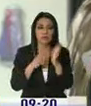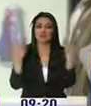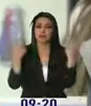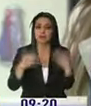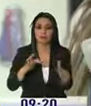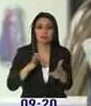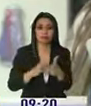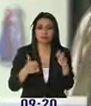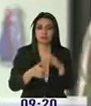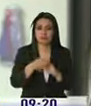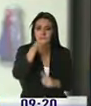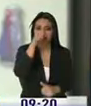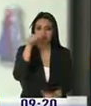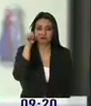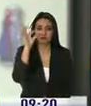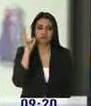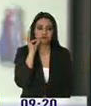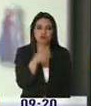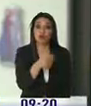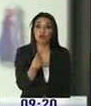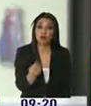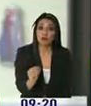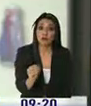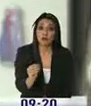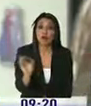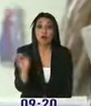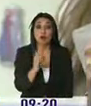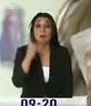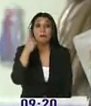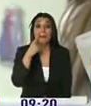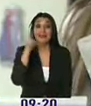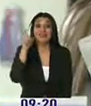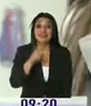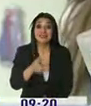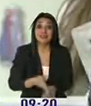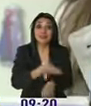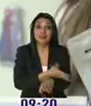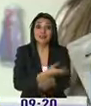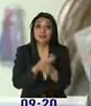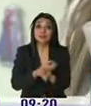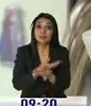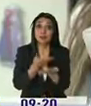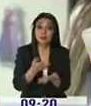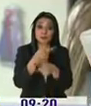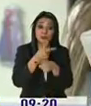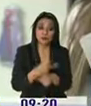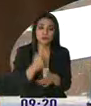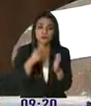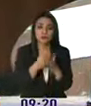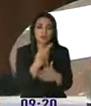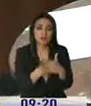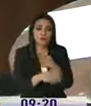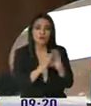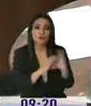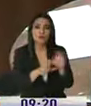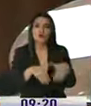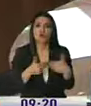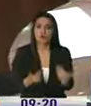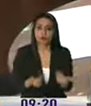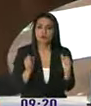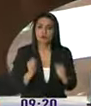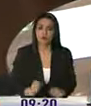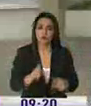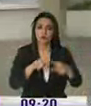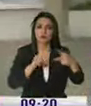un problema de consumo en el menor de edad, cuanto cuando el padre necesita tener información de cómo, por ejemplo, hablar con sus hijos. La nueva mesa de